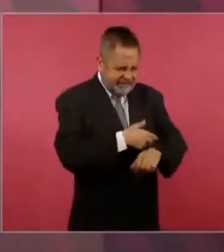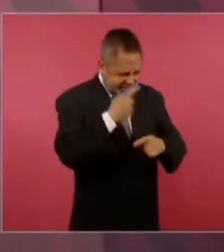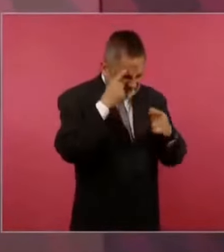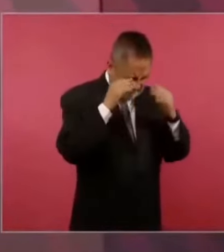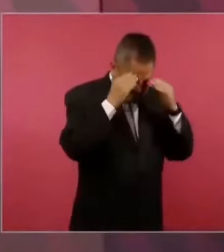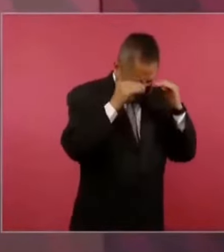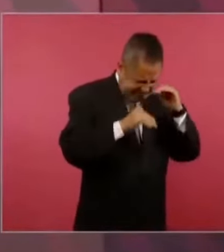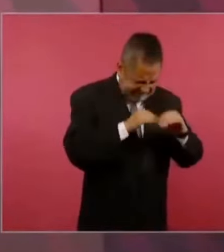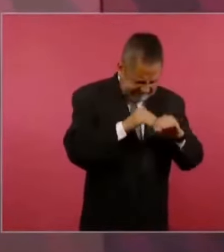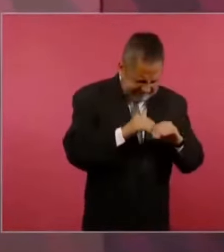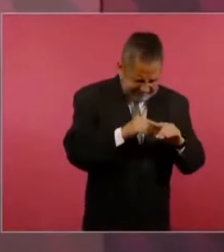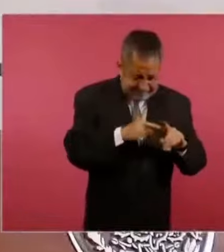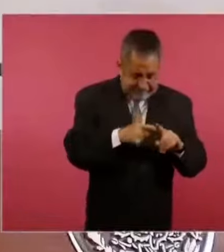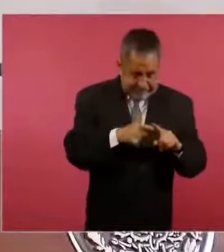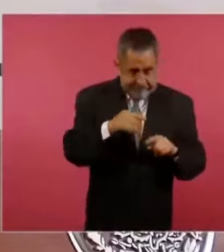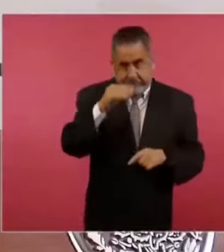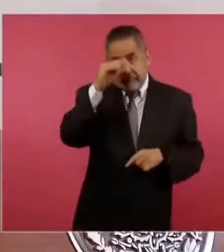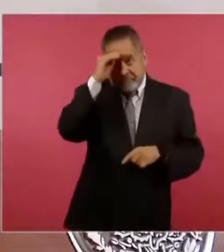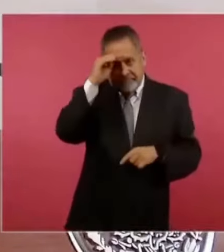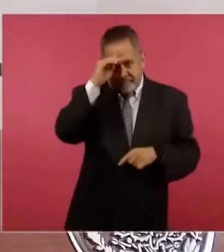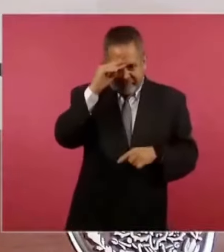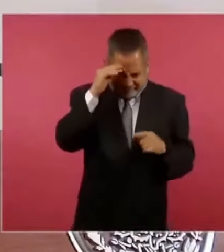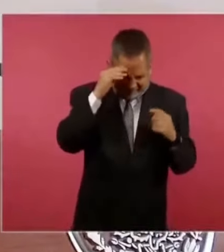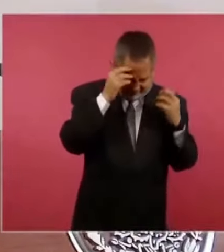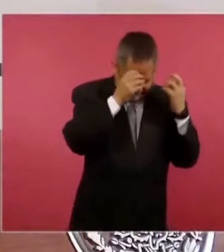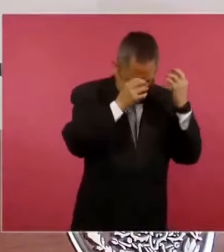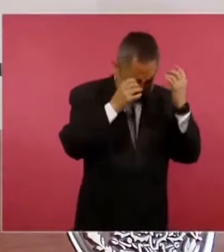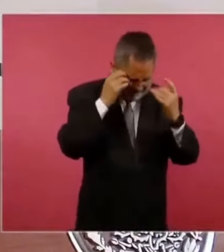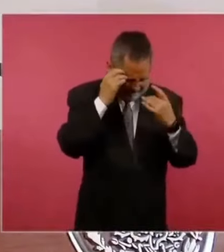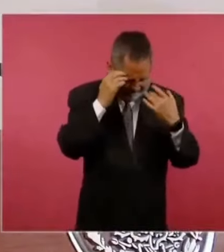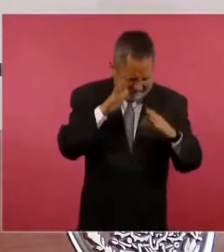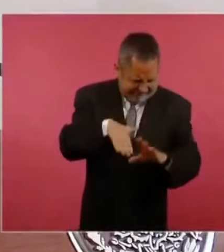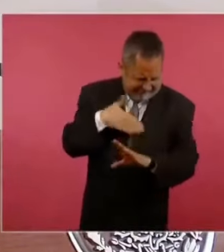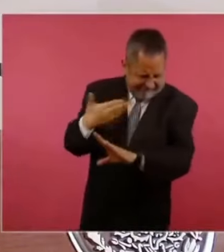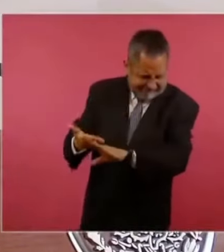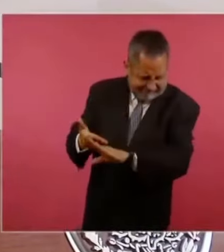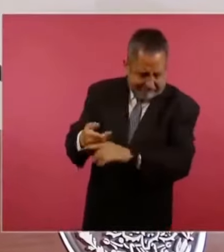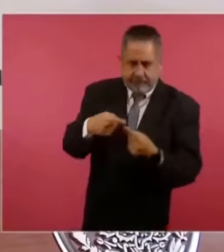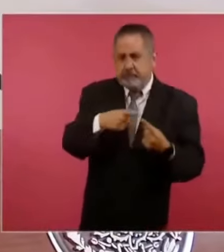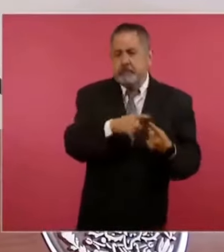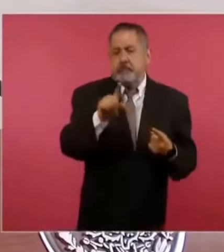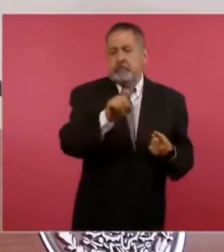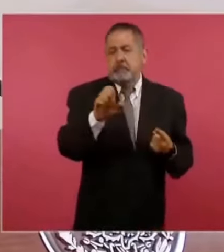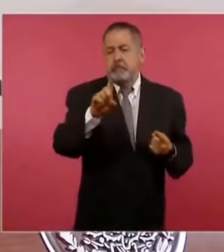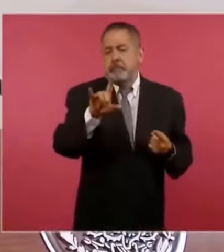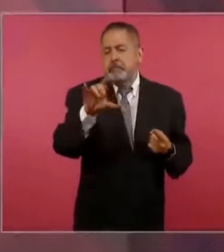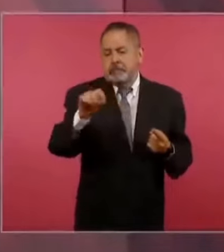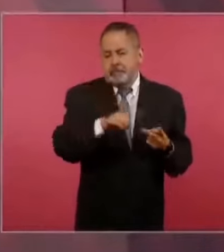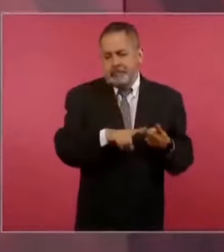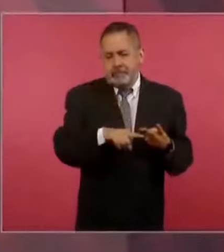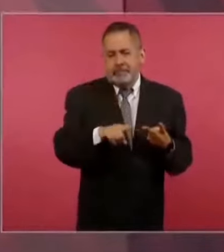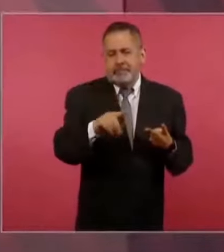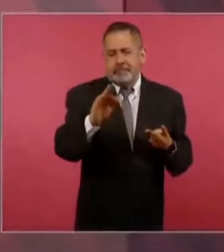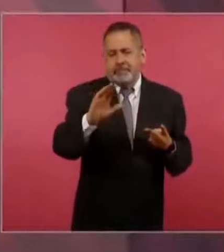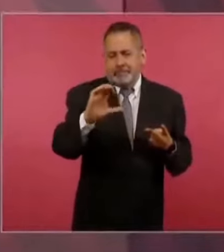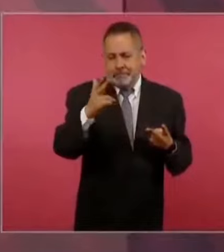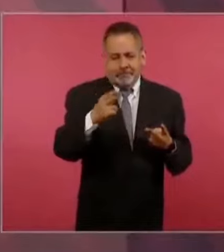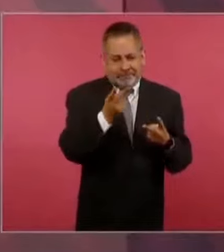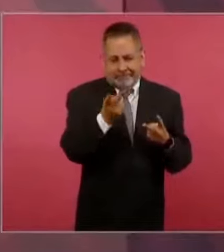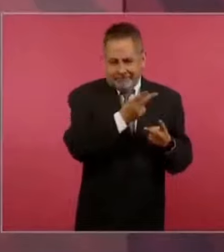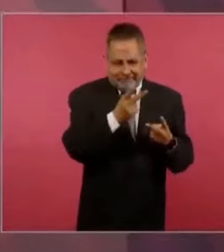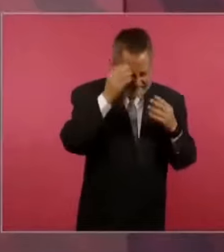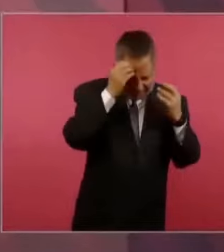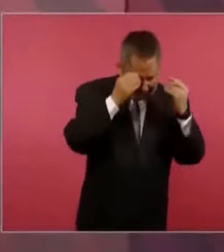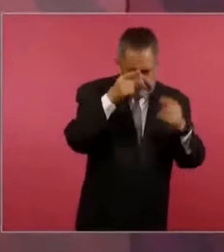tram no lo lo pensó lo tram Cedillo y Calderón